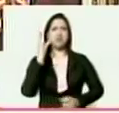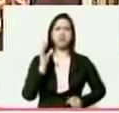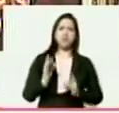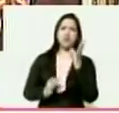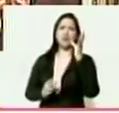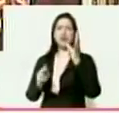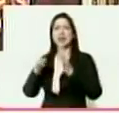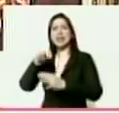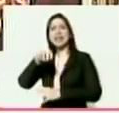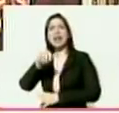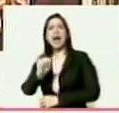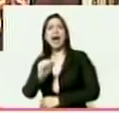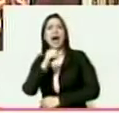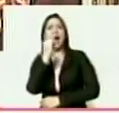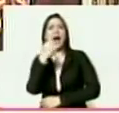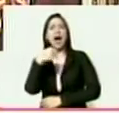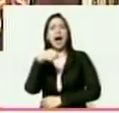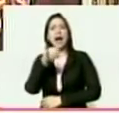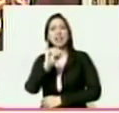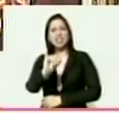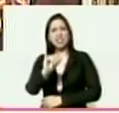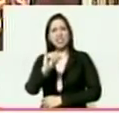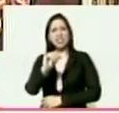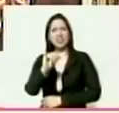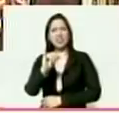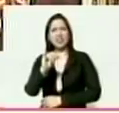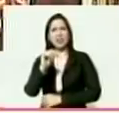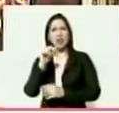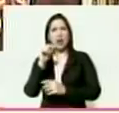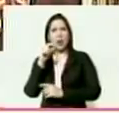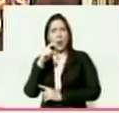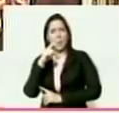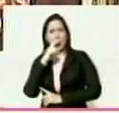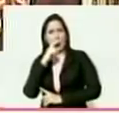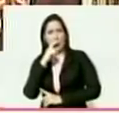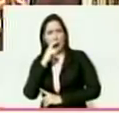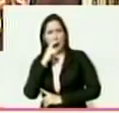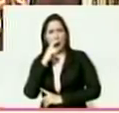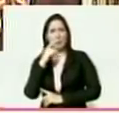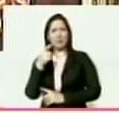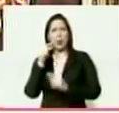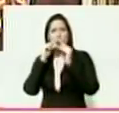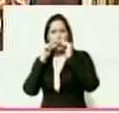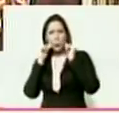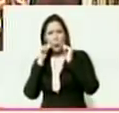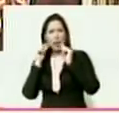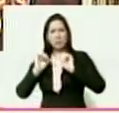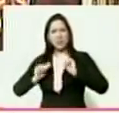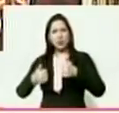del fascismo y de la guerra, que surgió y empezó en Europa,